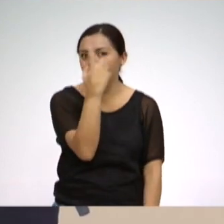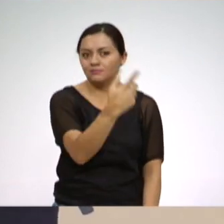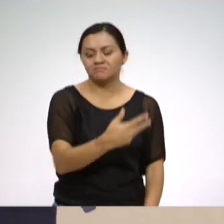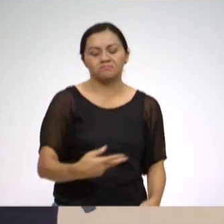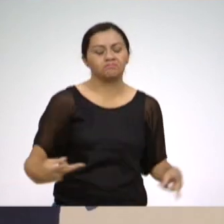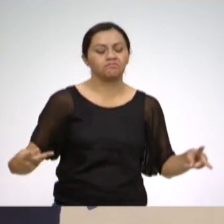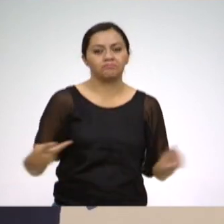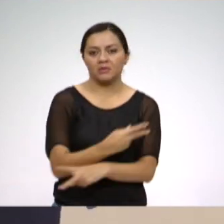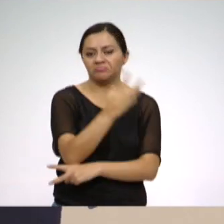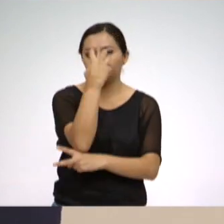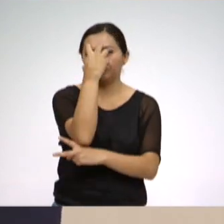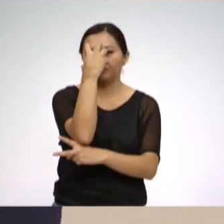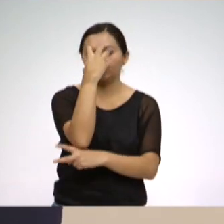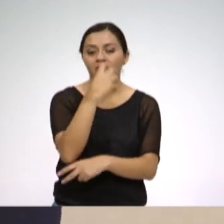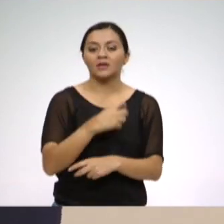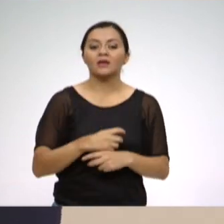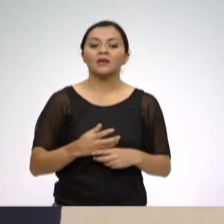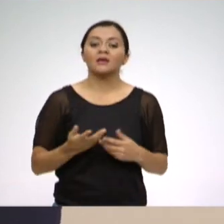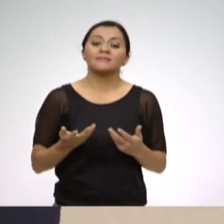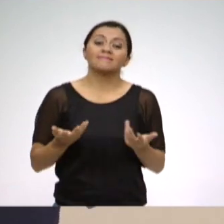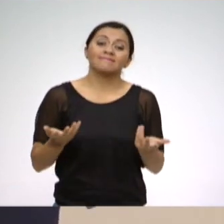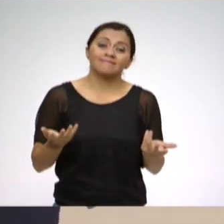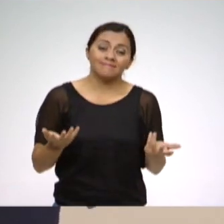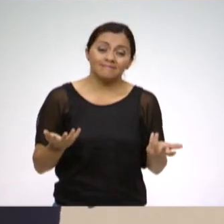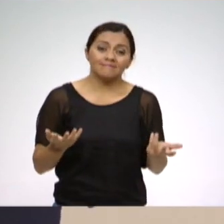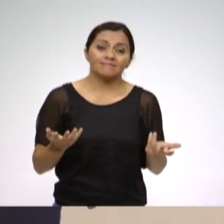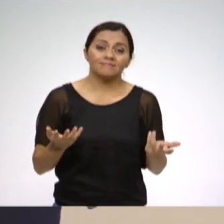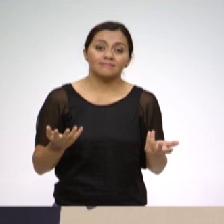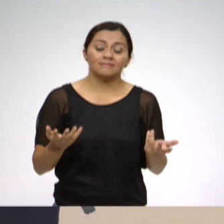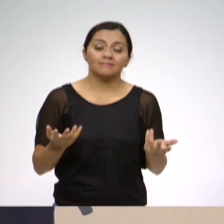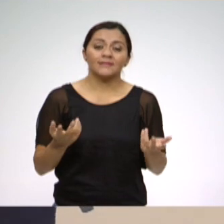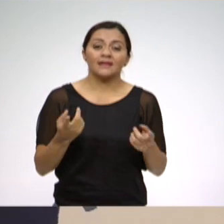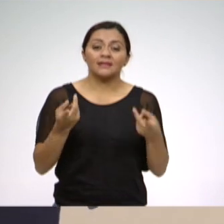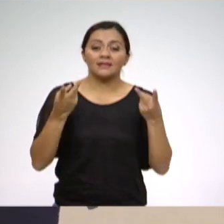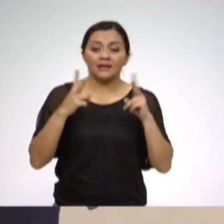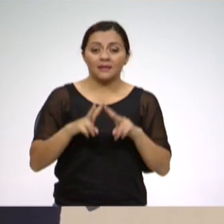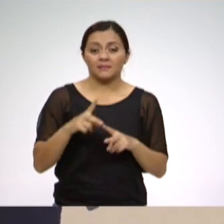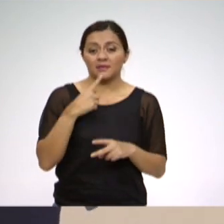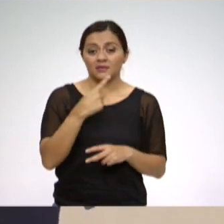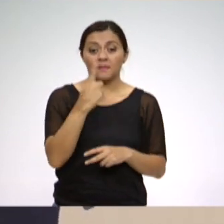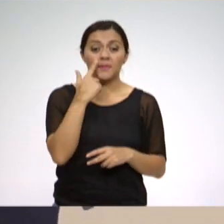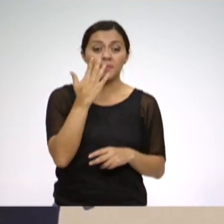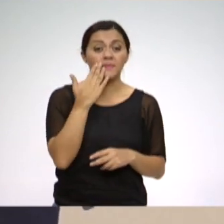también. Y incluso nos propusieron